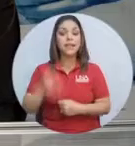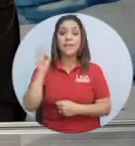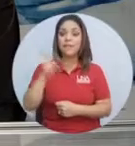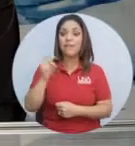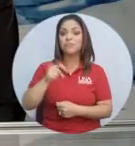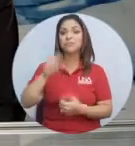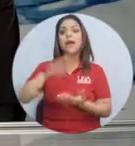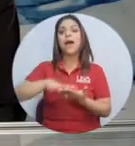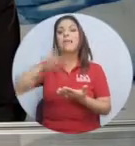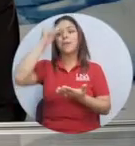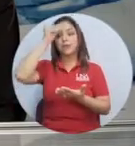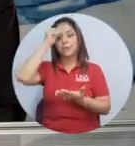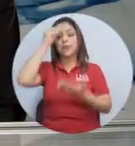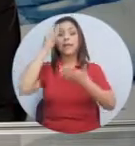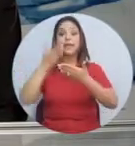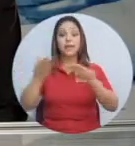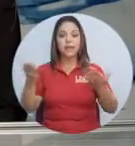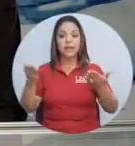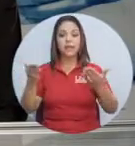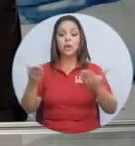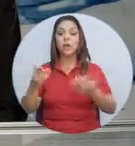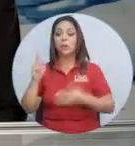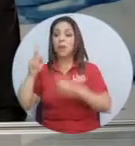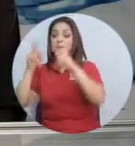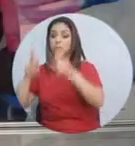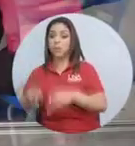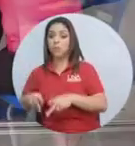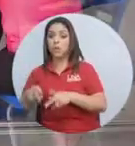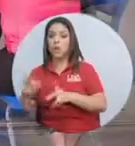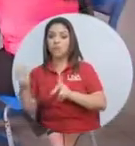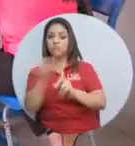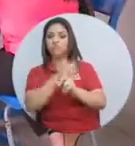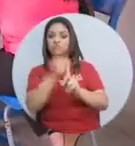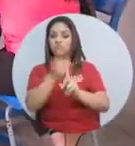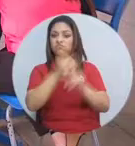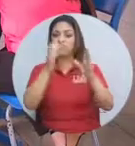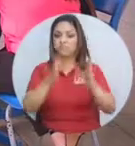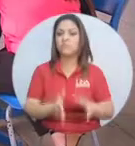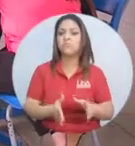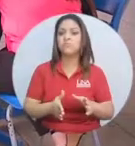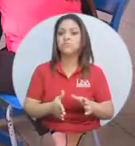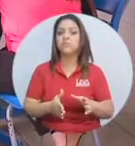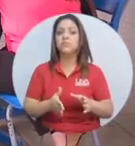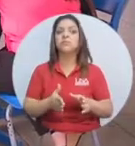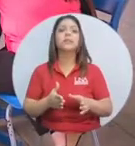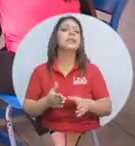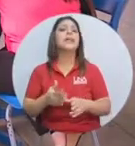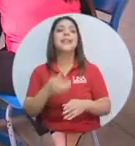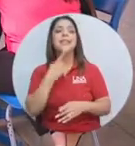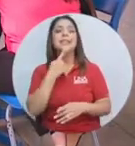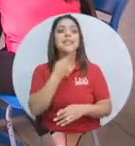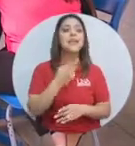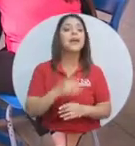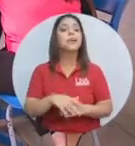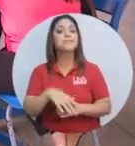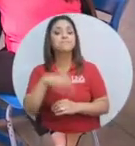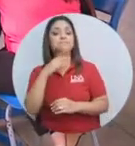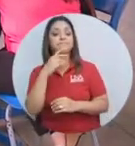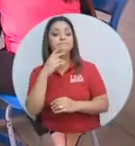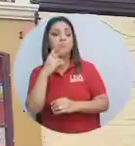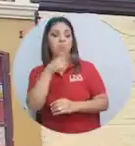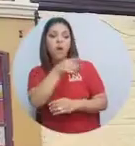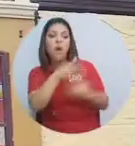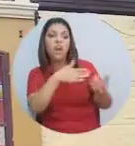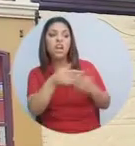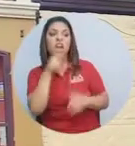La indefensión aprendida es lo primero que un maltratador o una maltratadora en su ámbito educativo le enseña a la víctima. Digas lo que digas, hagas lo que hagas, nadie